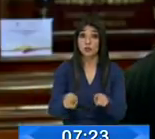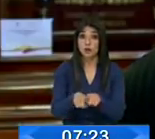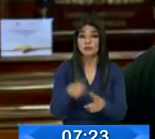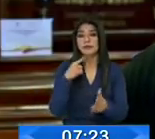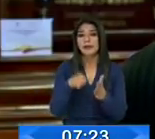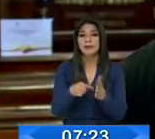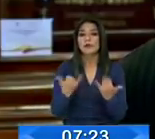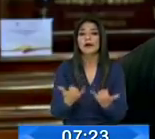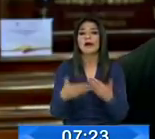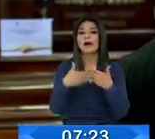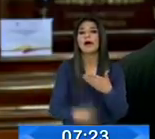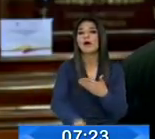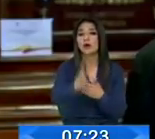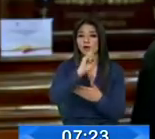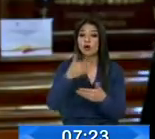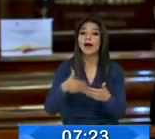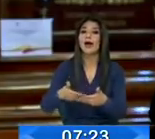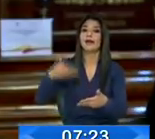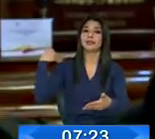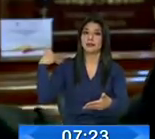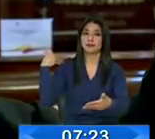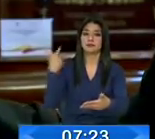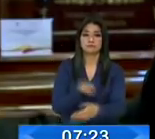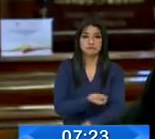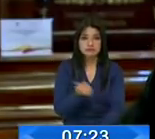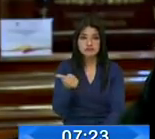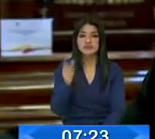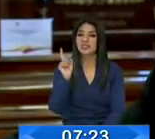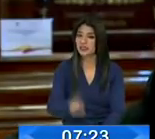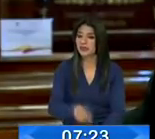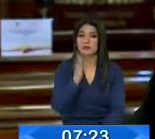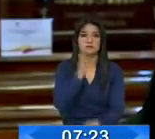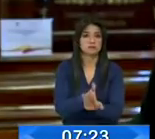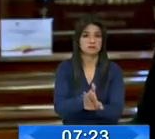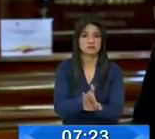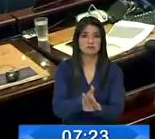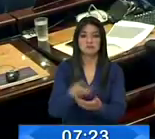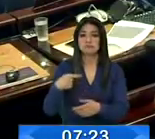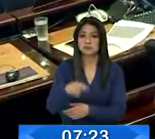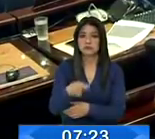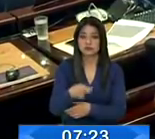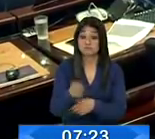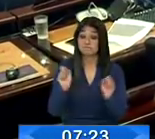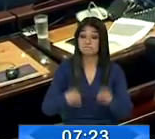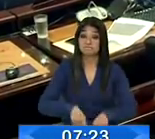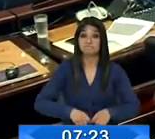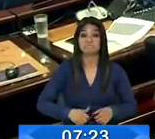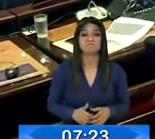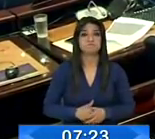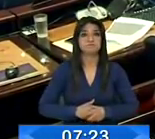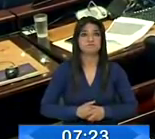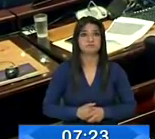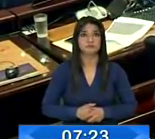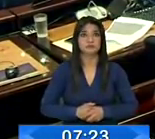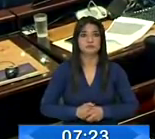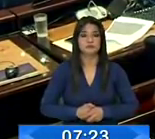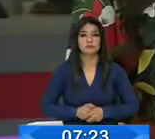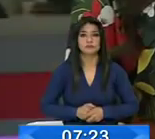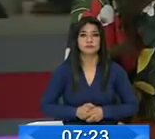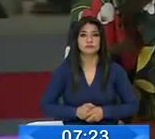con que hagamos de aquí en adelante, sino hay que eliminar definitivamente estas pensiones. Informó Héctor